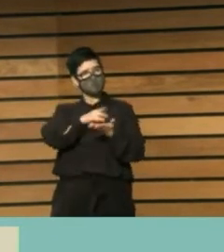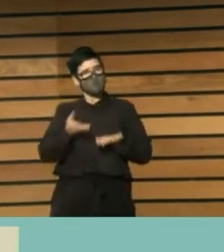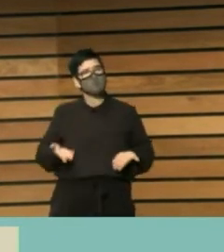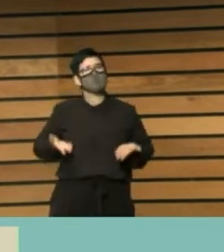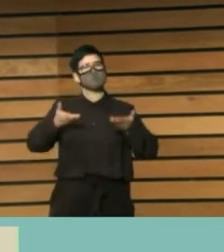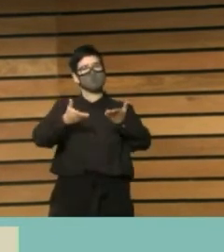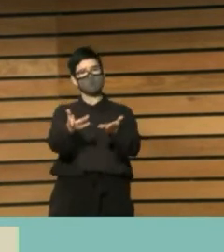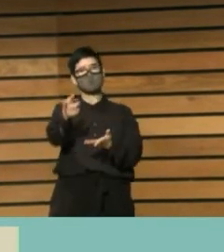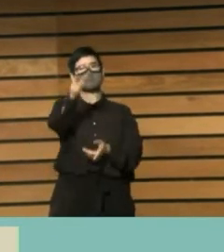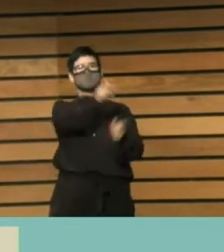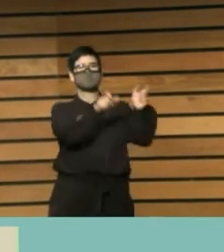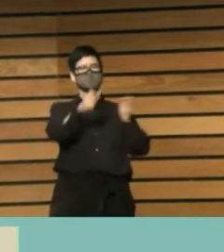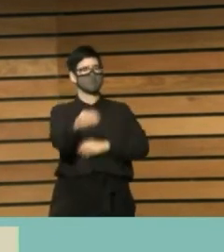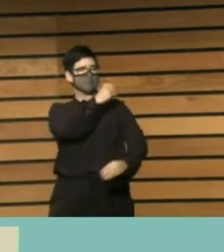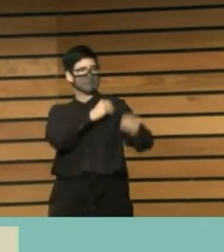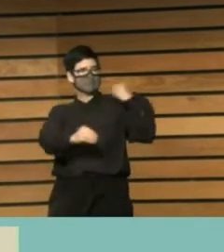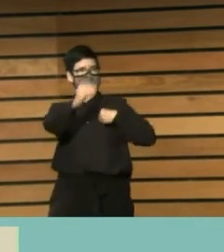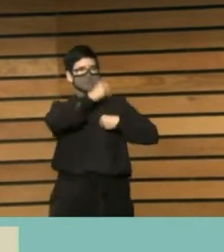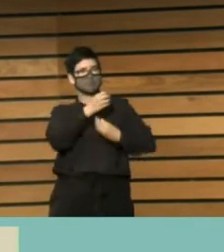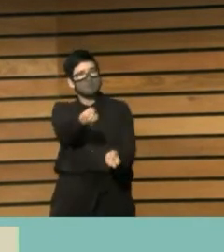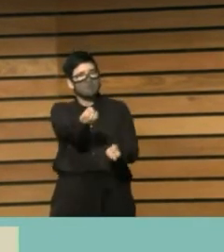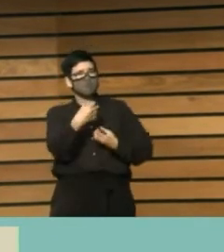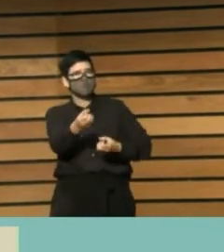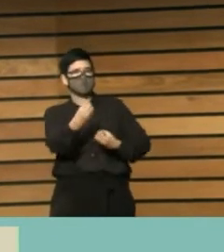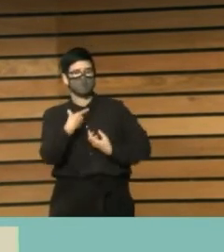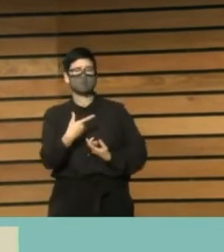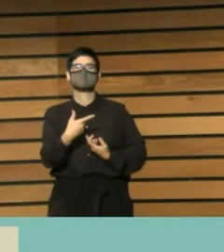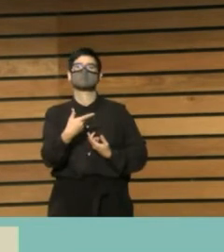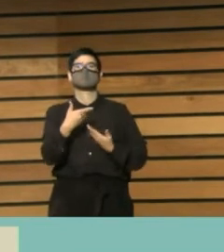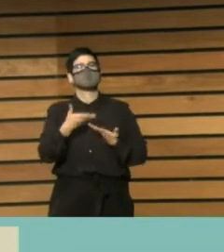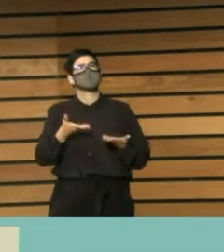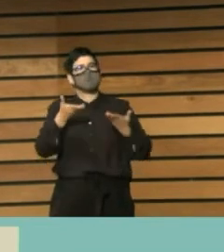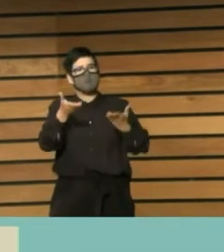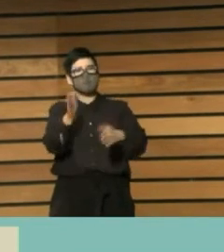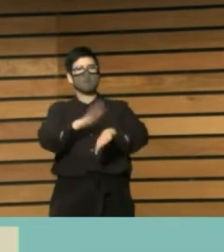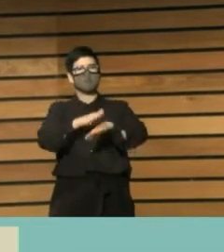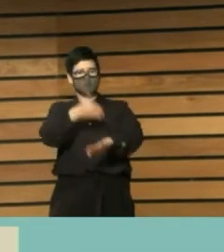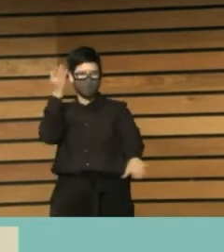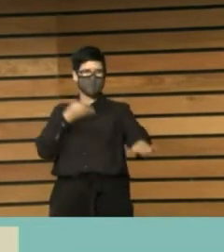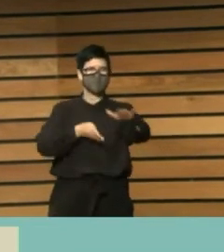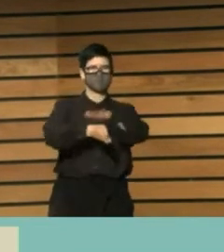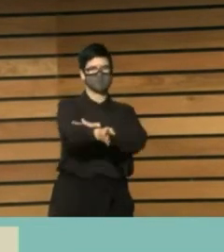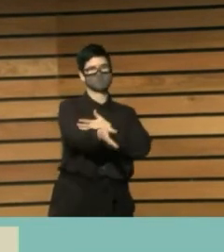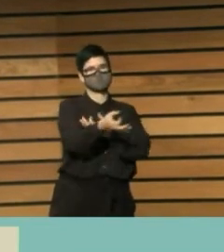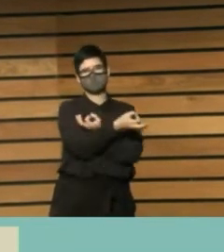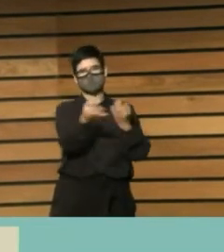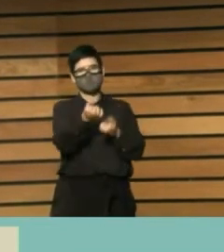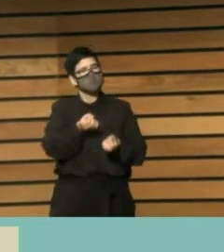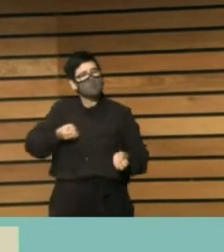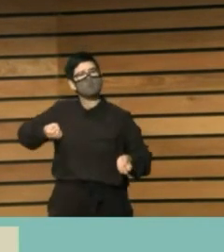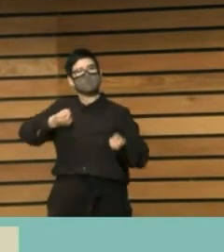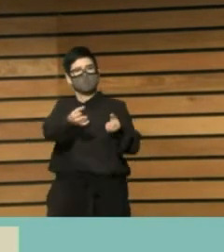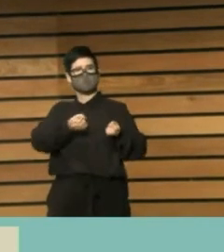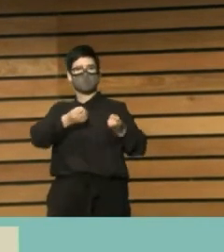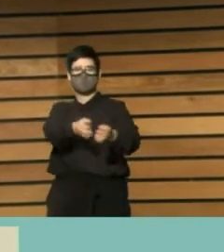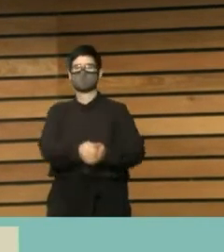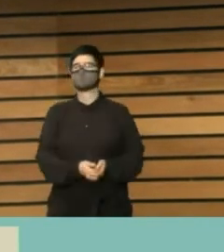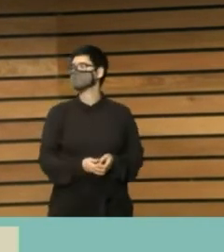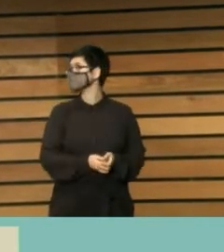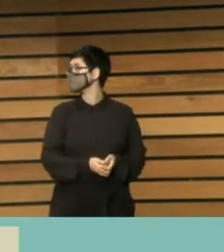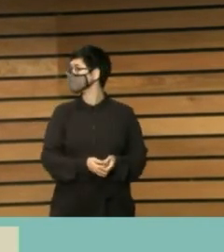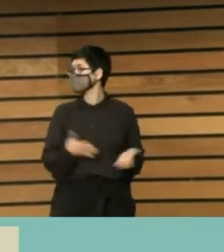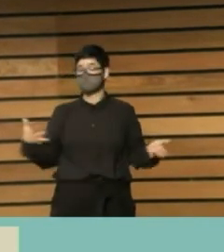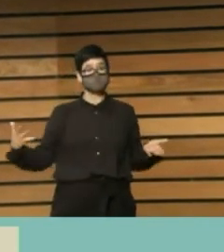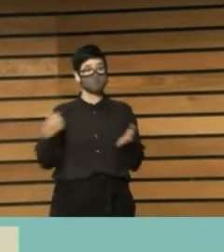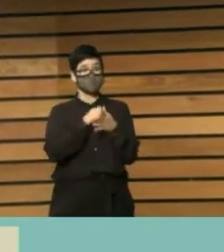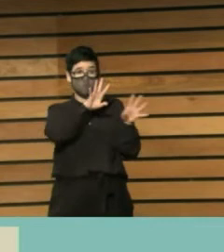personas y asegurarles que tengan un acceso significativo a la información. Bueno, con todo eso, os quería decir que,